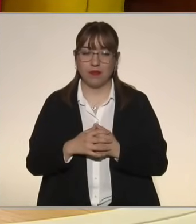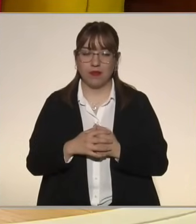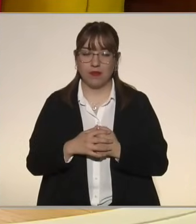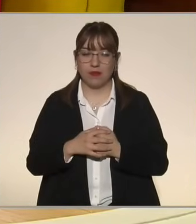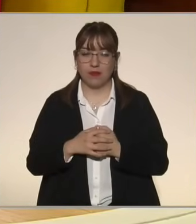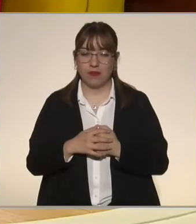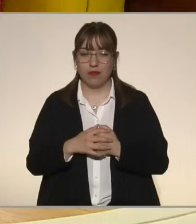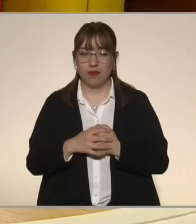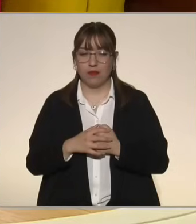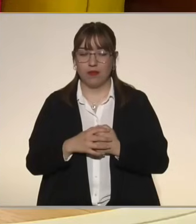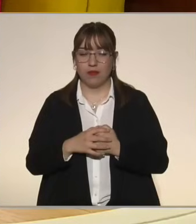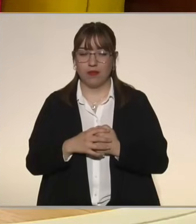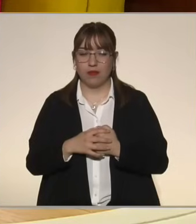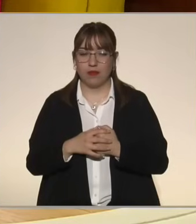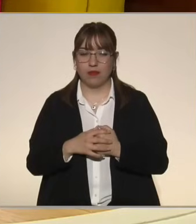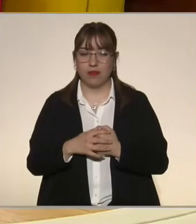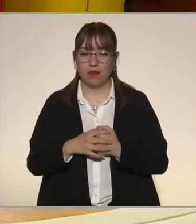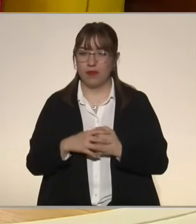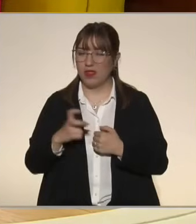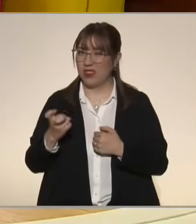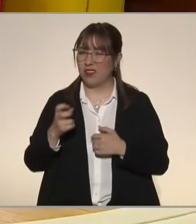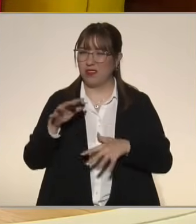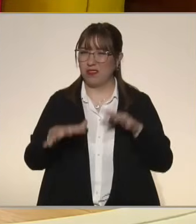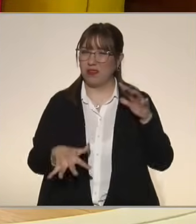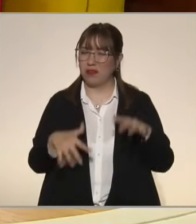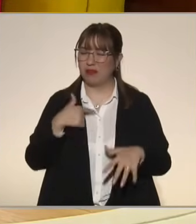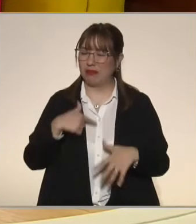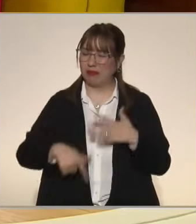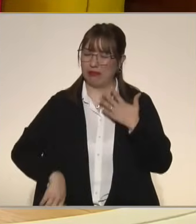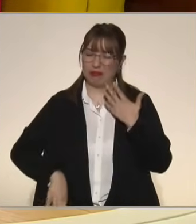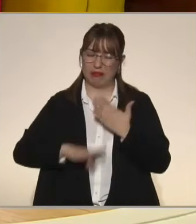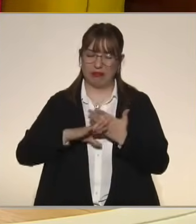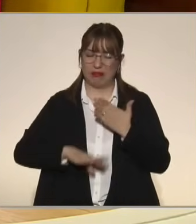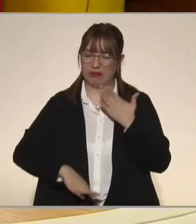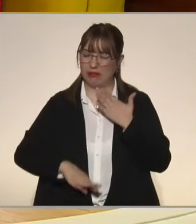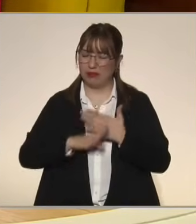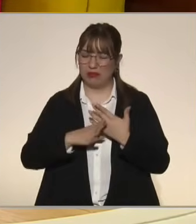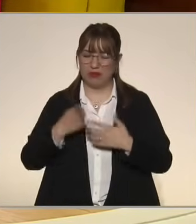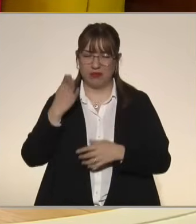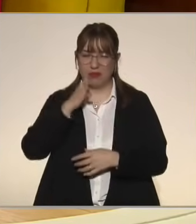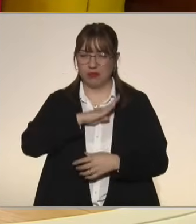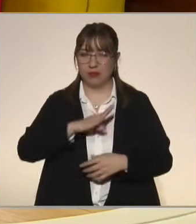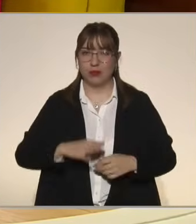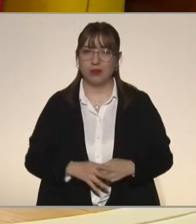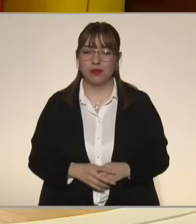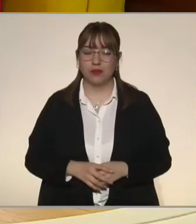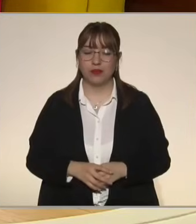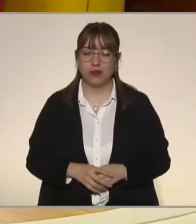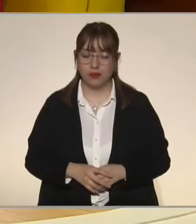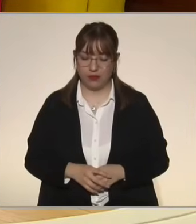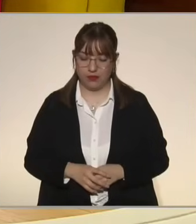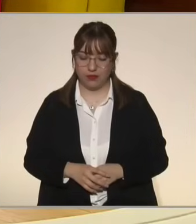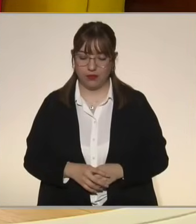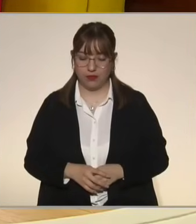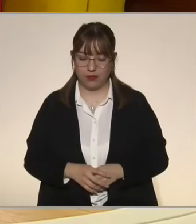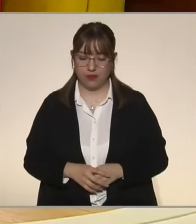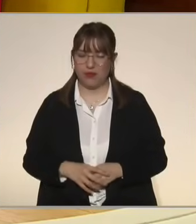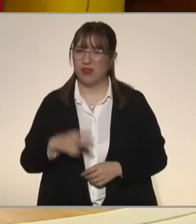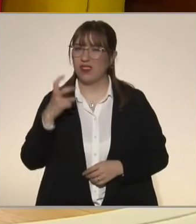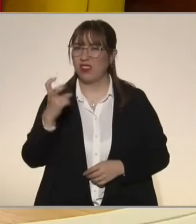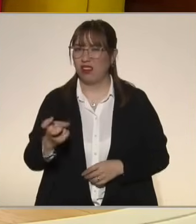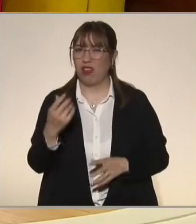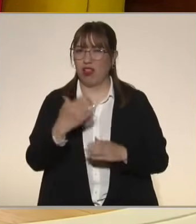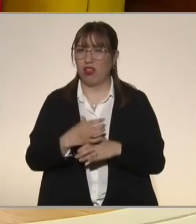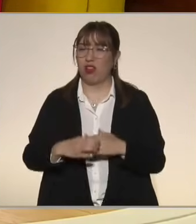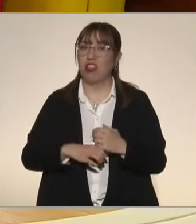que eso es algo que nos hace mucho daño, ¿no? Y esta parte que tú dices, Alexis, ahorita de, bueno, romper con los deberías y poder